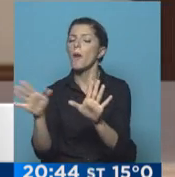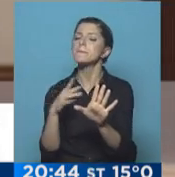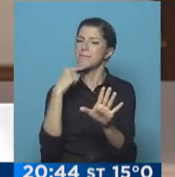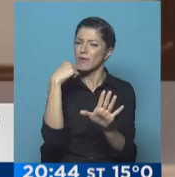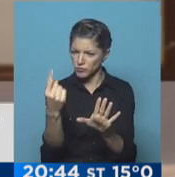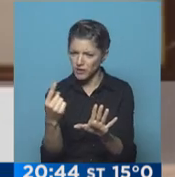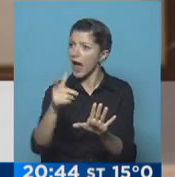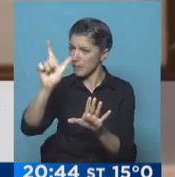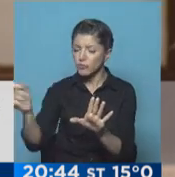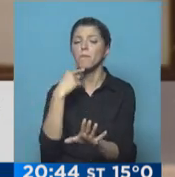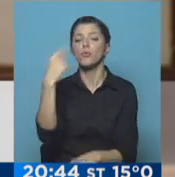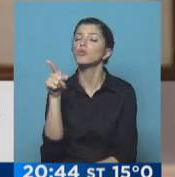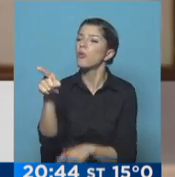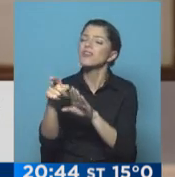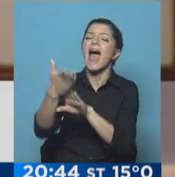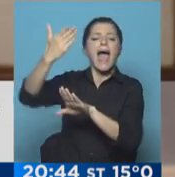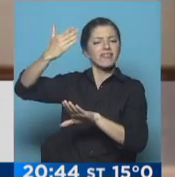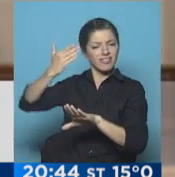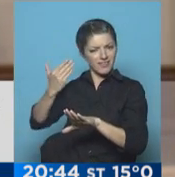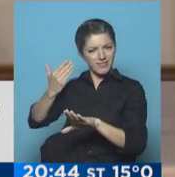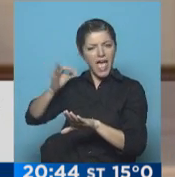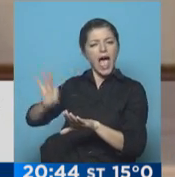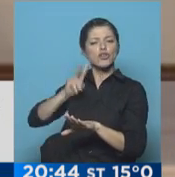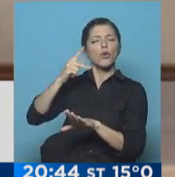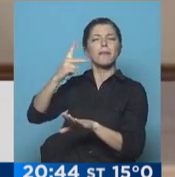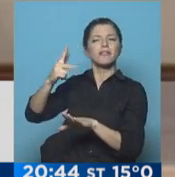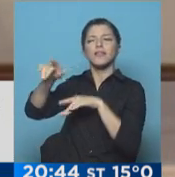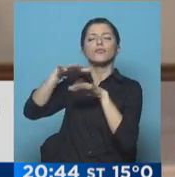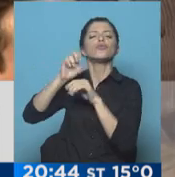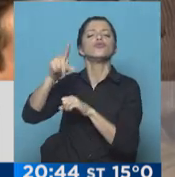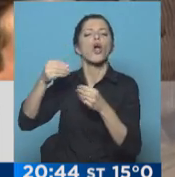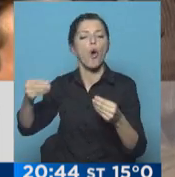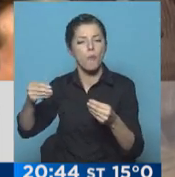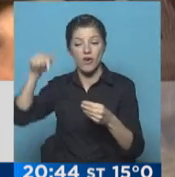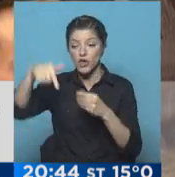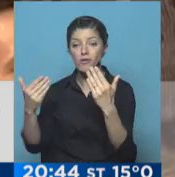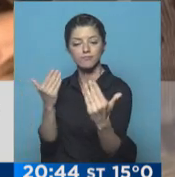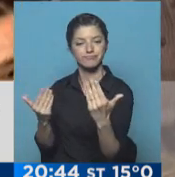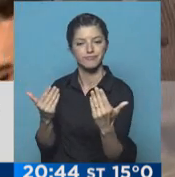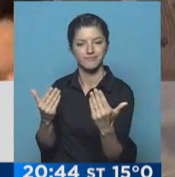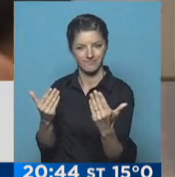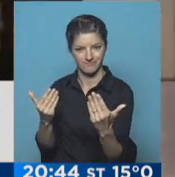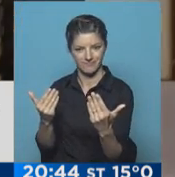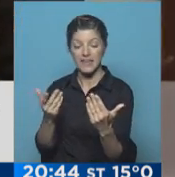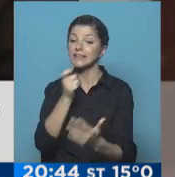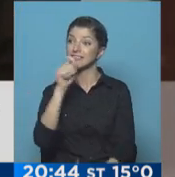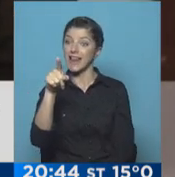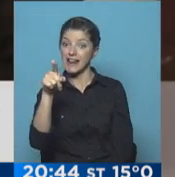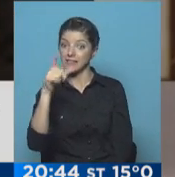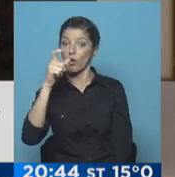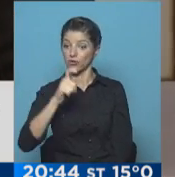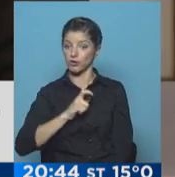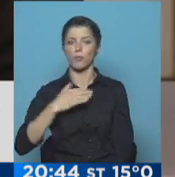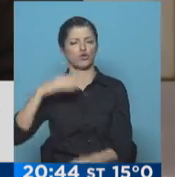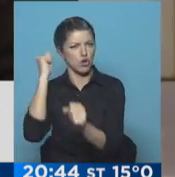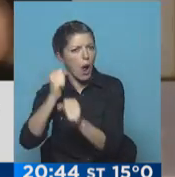pregúntenle cómo estabas en el 2003 y cómo estás ahora. Y si te contesta porque trabajé